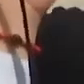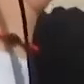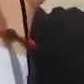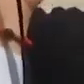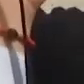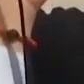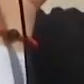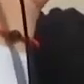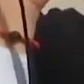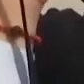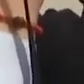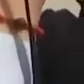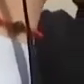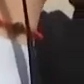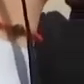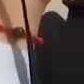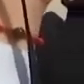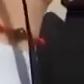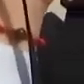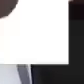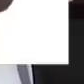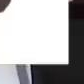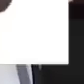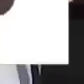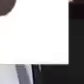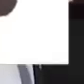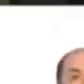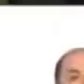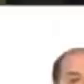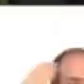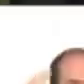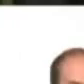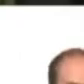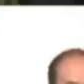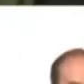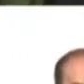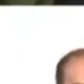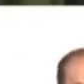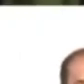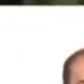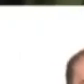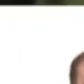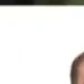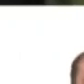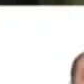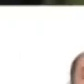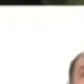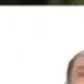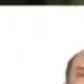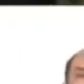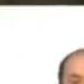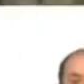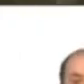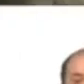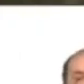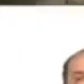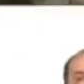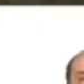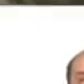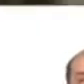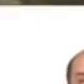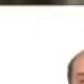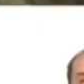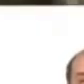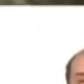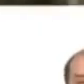unen esfuerzos por el bosque de agua. La jefa de gobierno de la Ciudad de México, Clara Brugada, junto con las gobernadoras de Morelos, Margarita González,